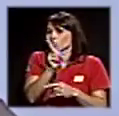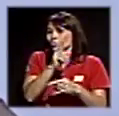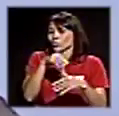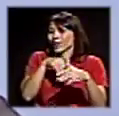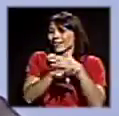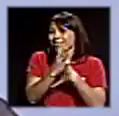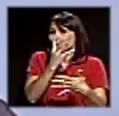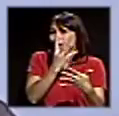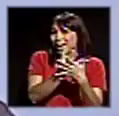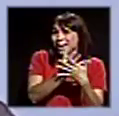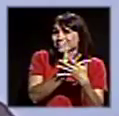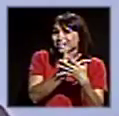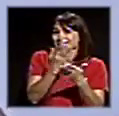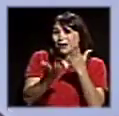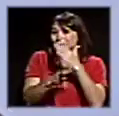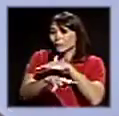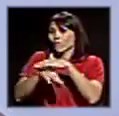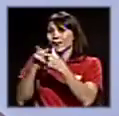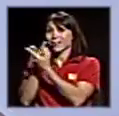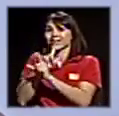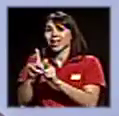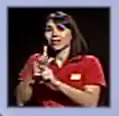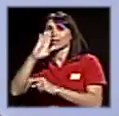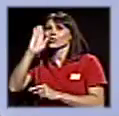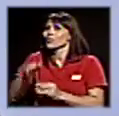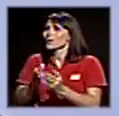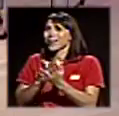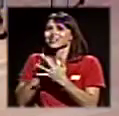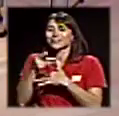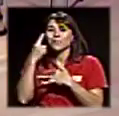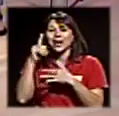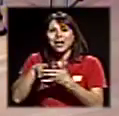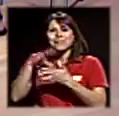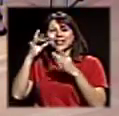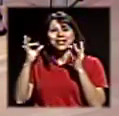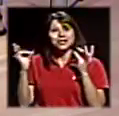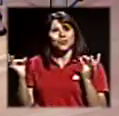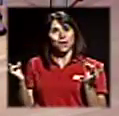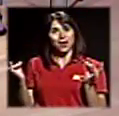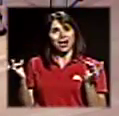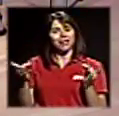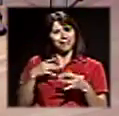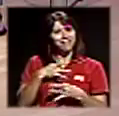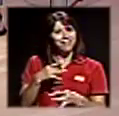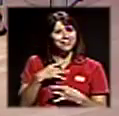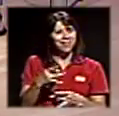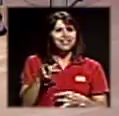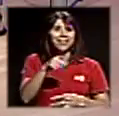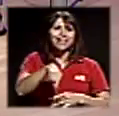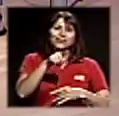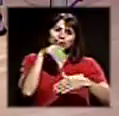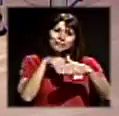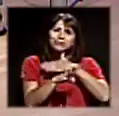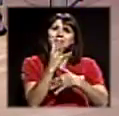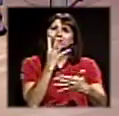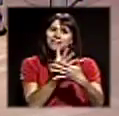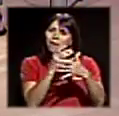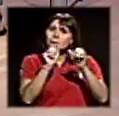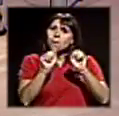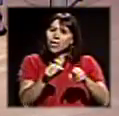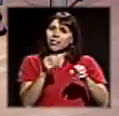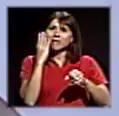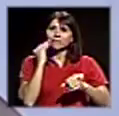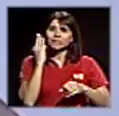calle, tal vez no tendrían nunca acceso a eso. Y es muy curioso, ¿verdad? Sí. Que tengan que llegar a ese punto y que ahí encuentren con